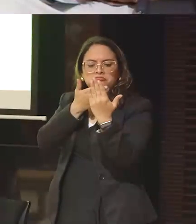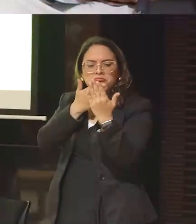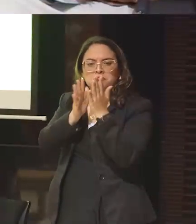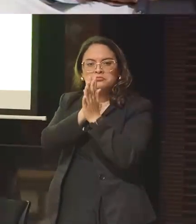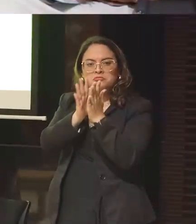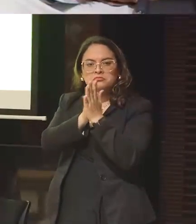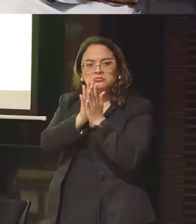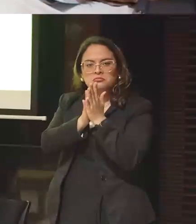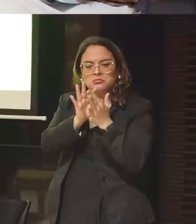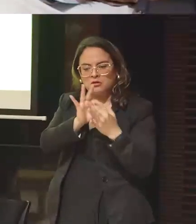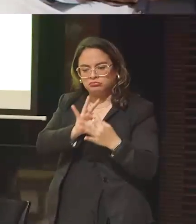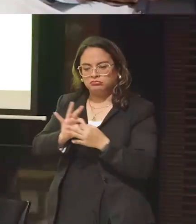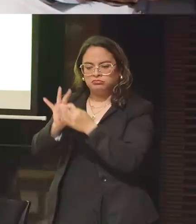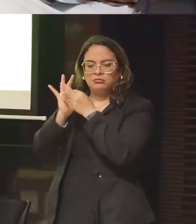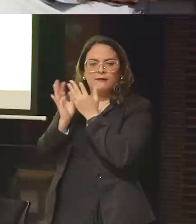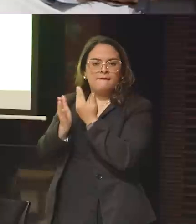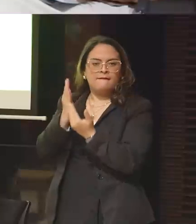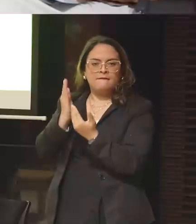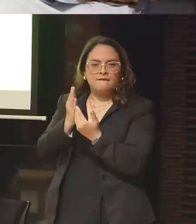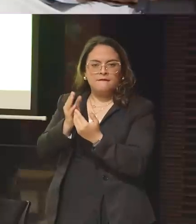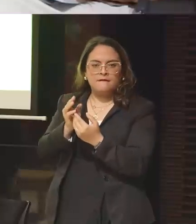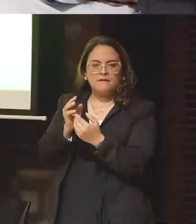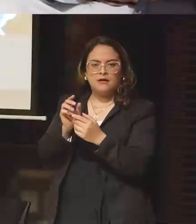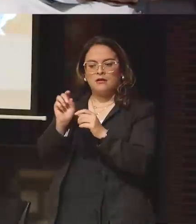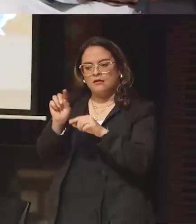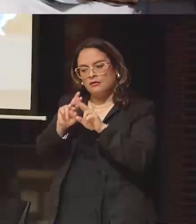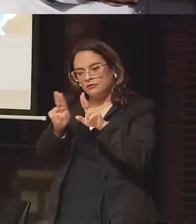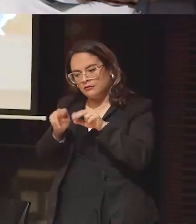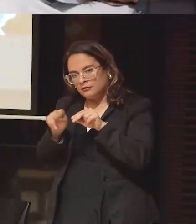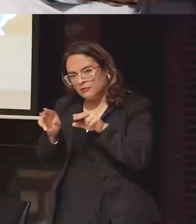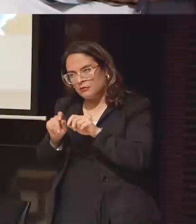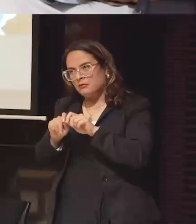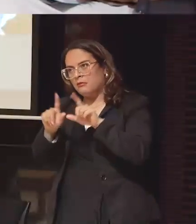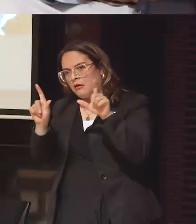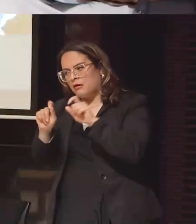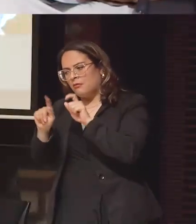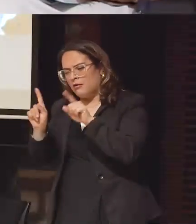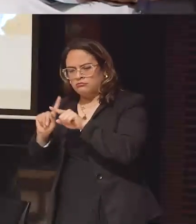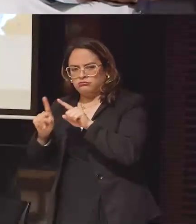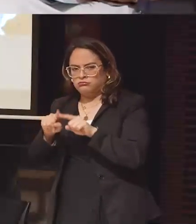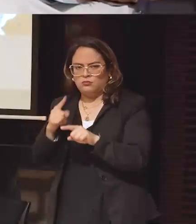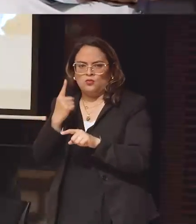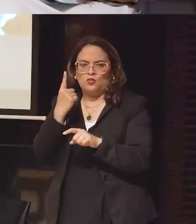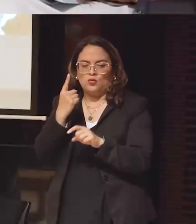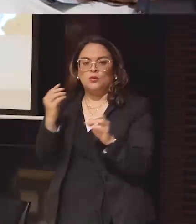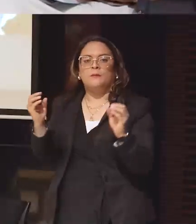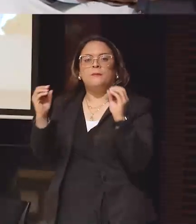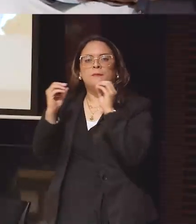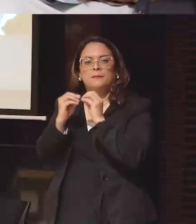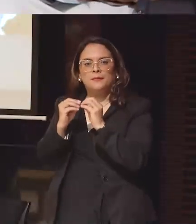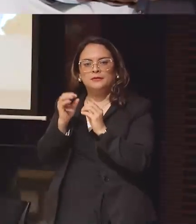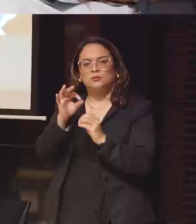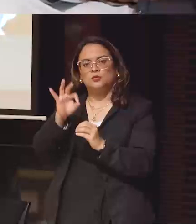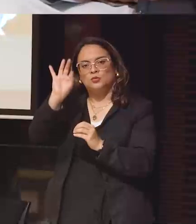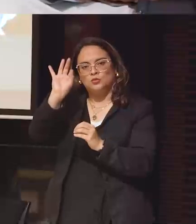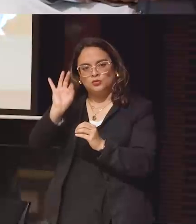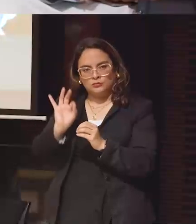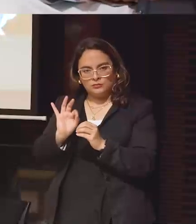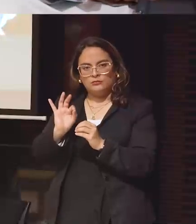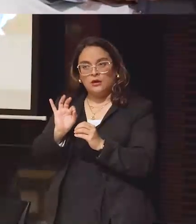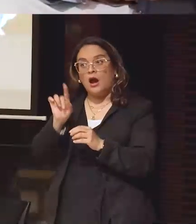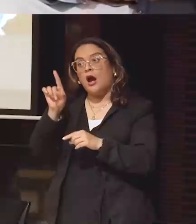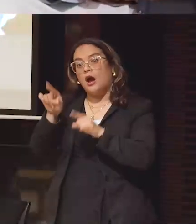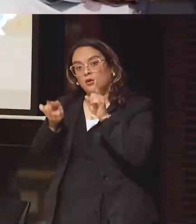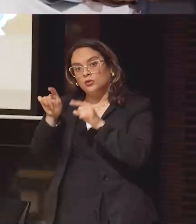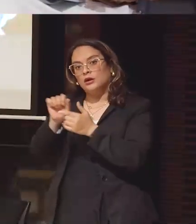plan que se arma, y además tiene descuentos. Visibilizamos la oferta que es de entrada gratis, claro, también